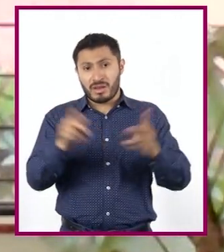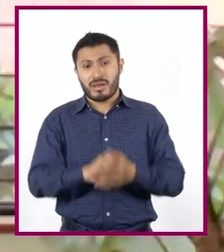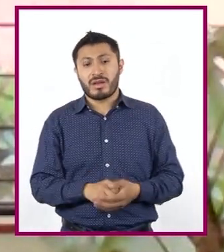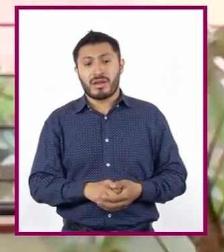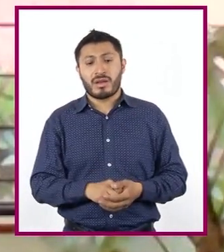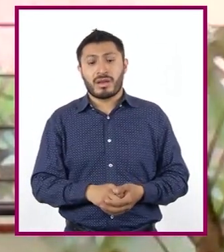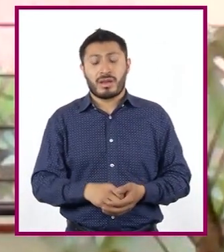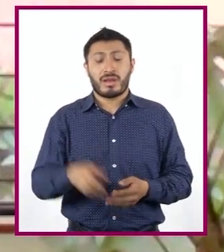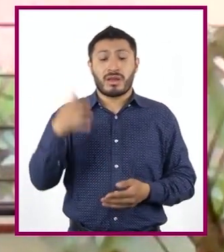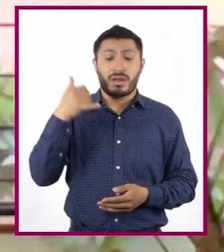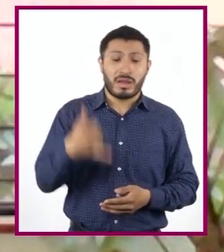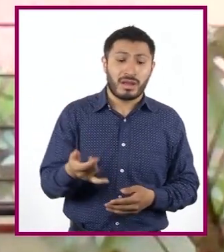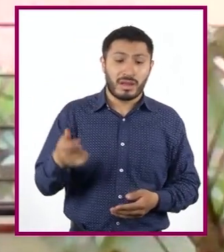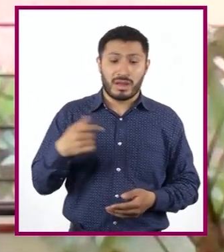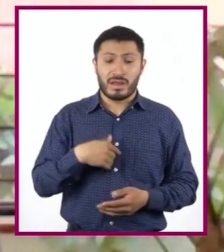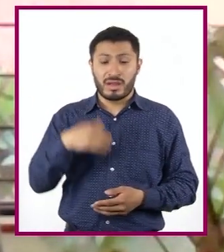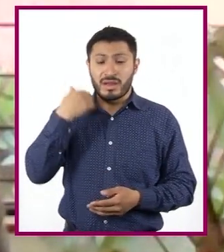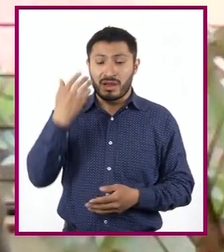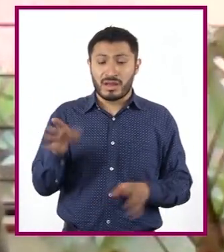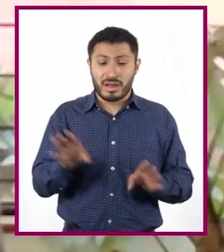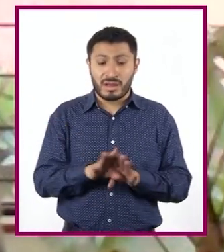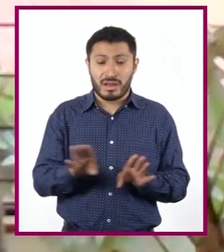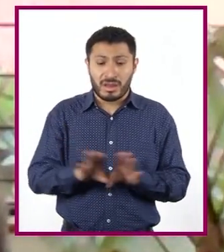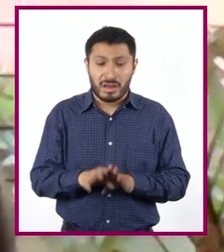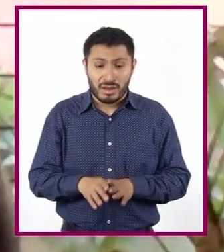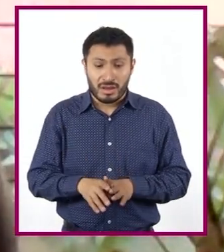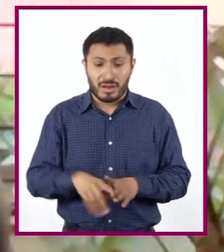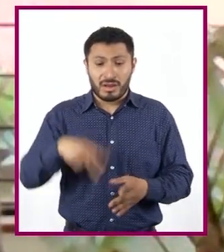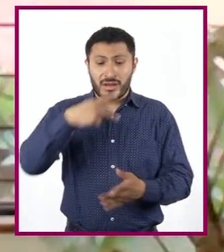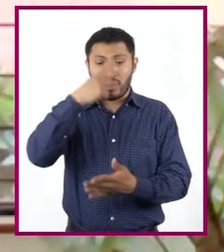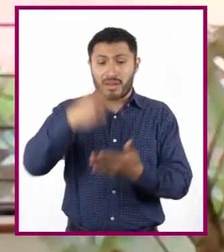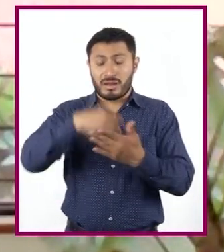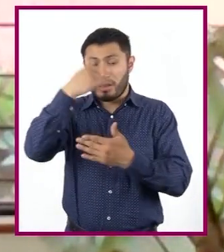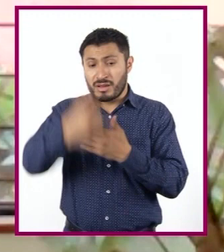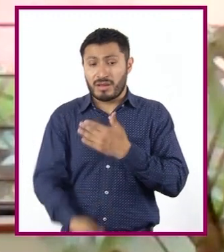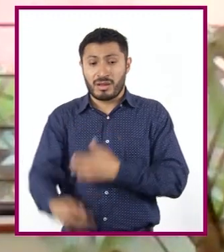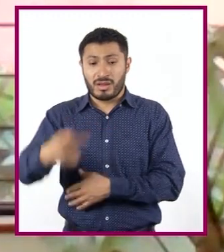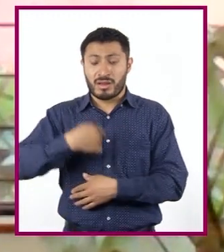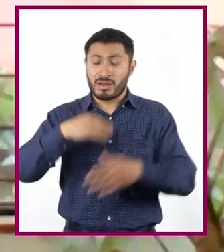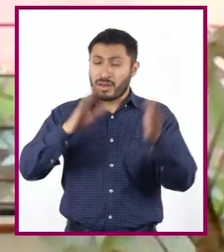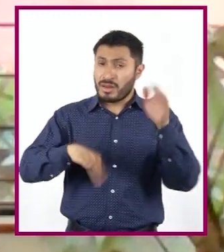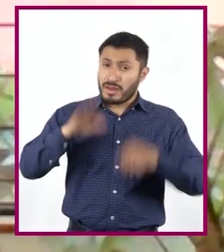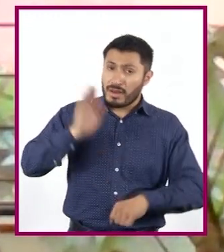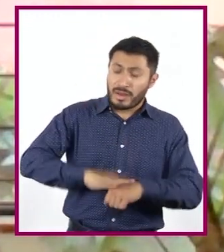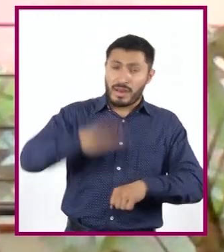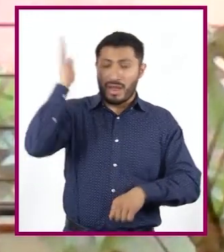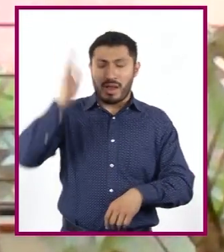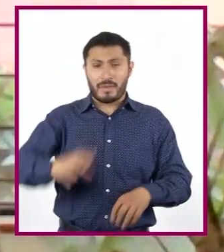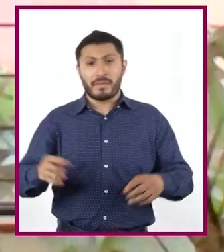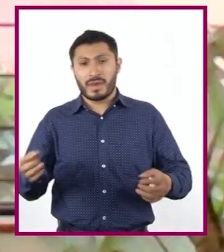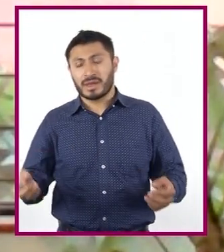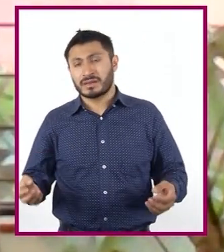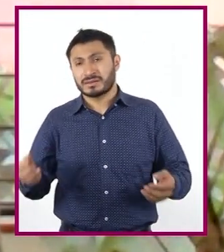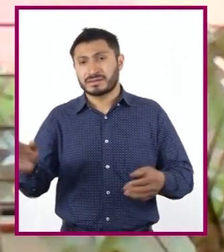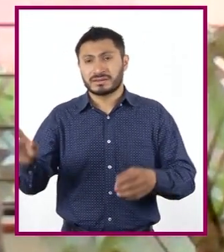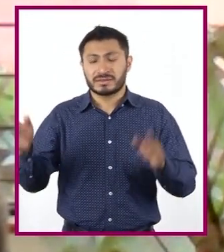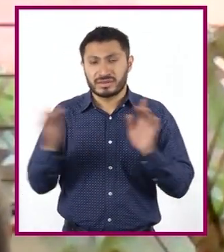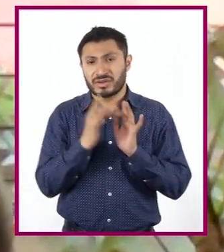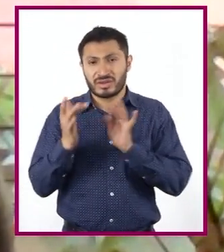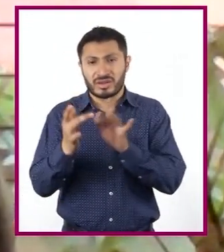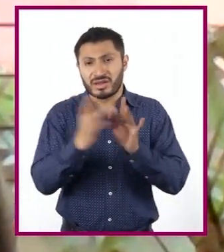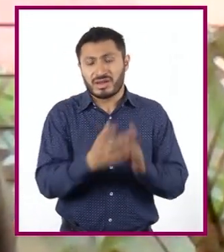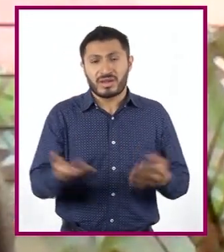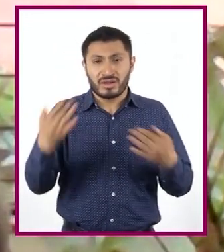manera podemos accesar a la lectura, tener accesibilidad a otras, a lo mejor, plataformas para poder leer? Muy bien, muy buena